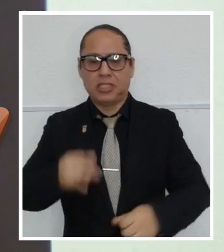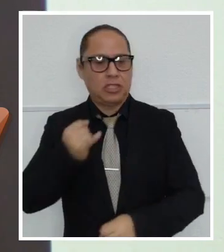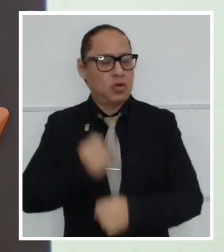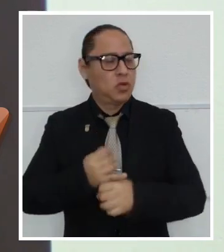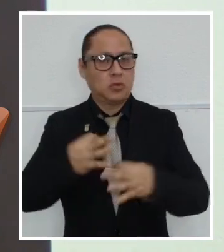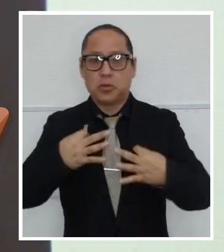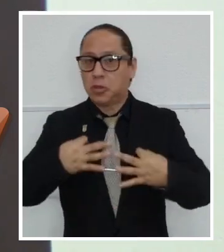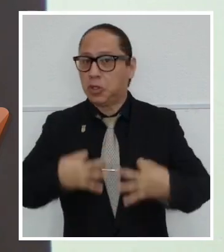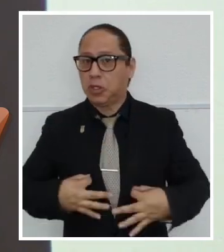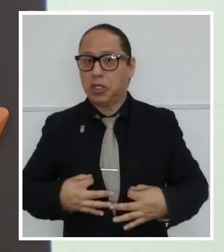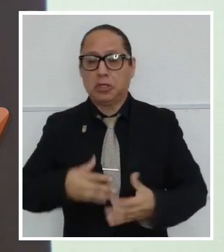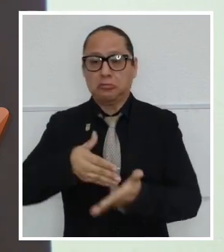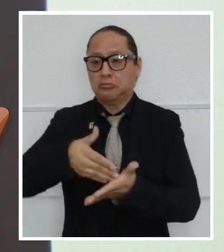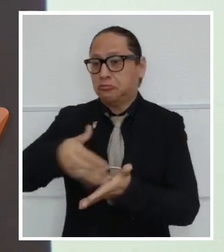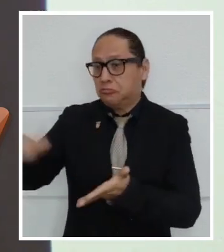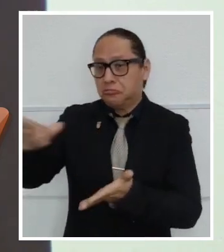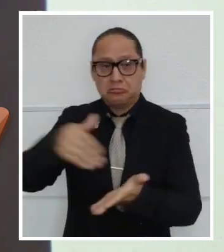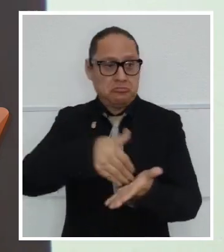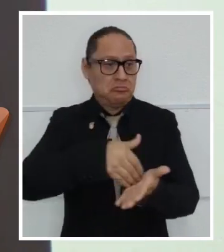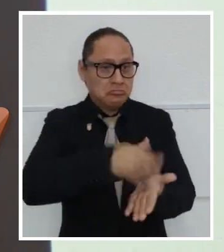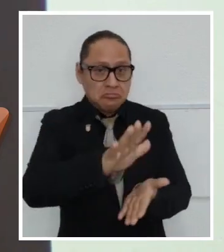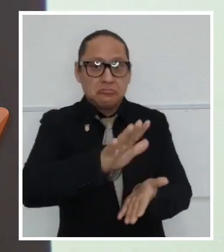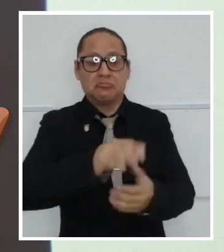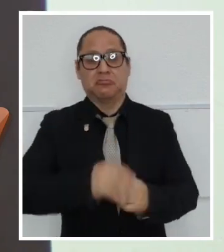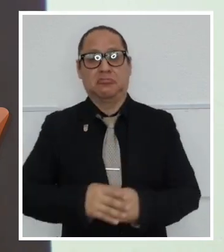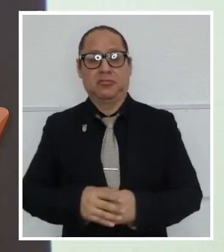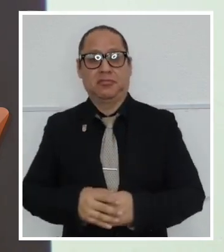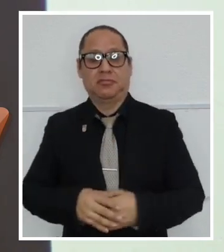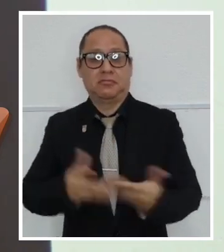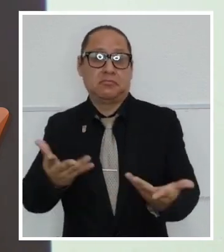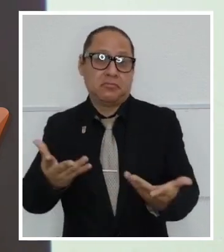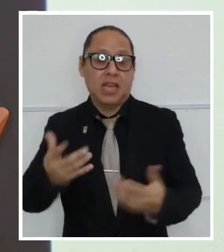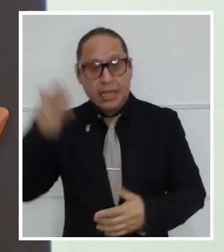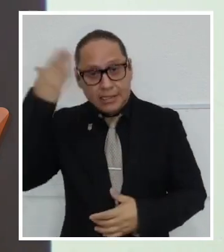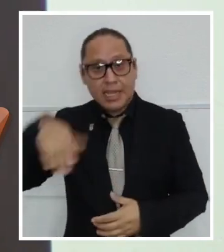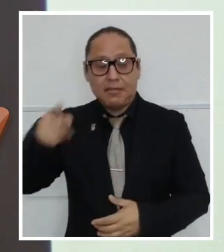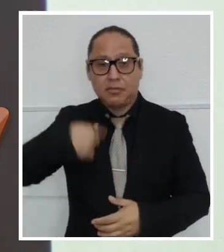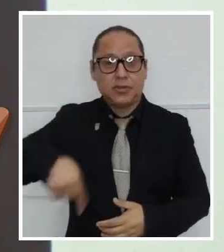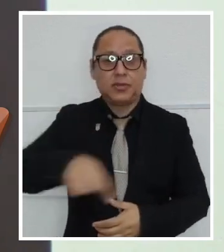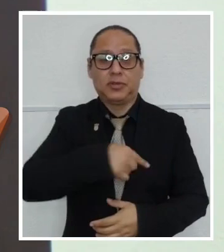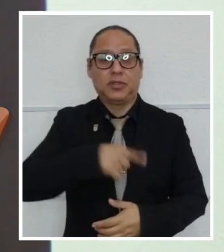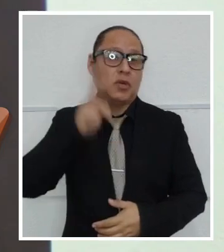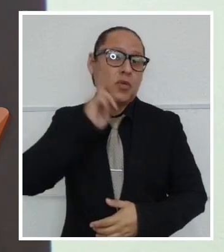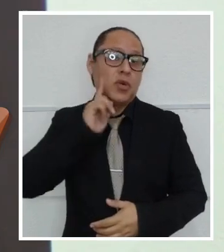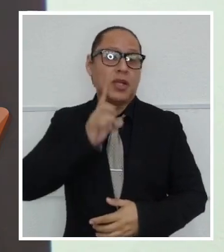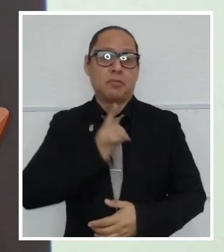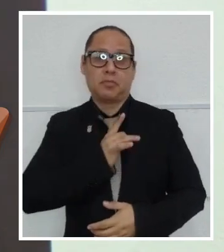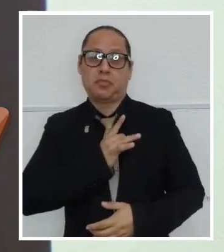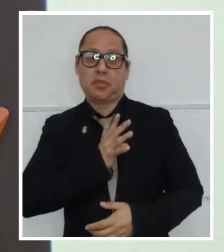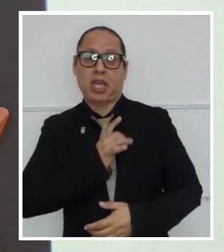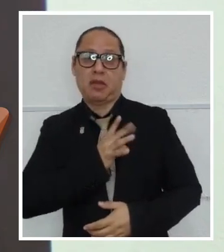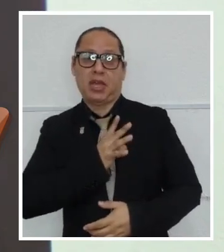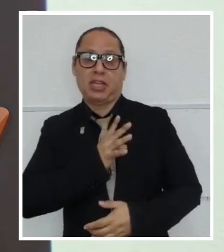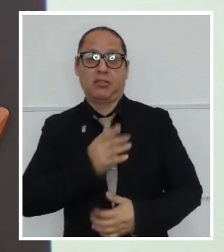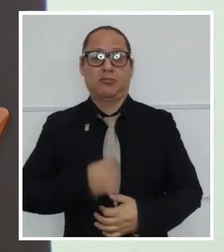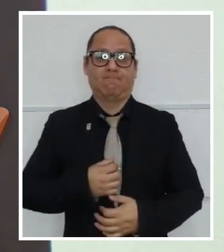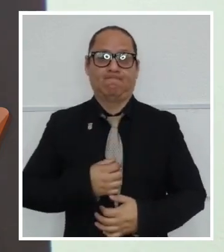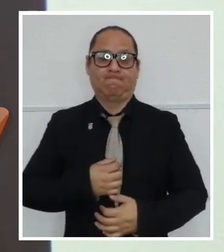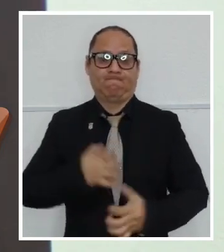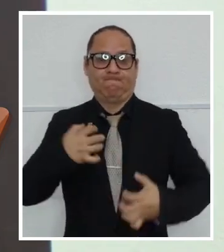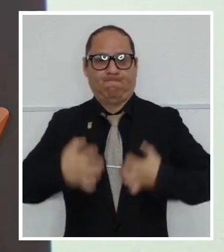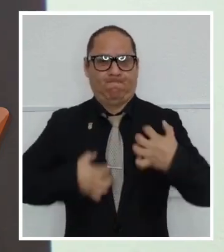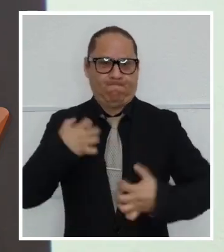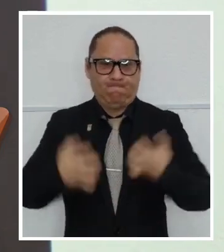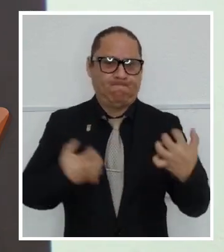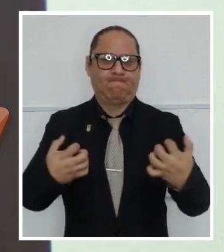sido empleadas por poner un alto solo nosotras sabemos del miedo del coraje de